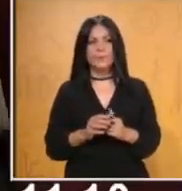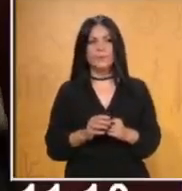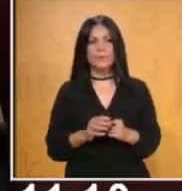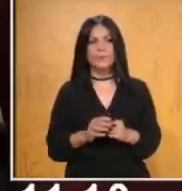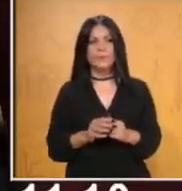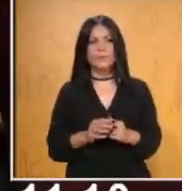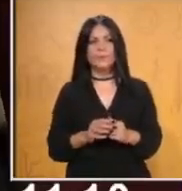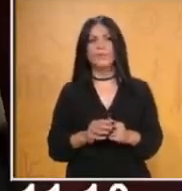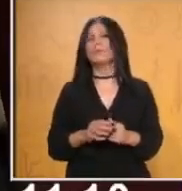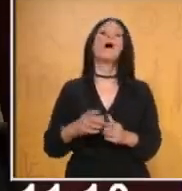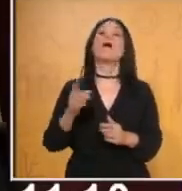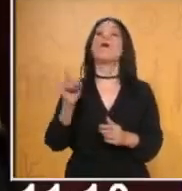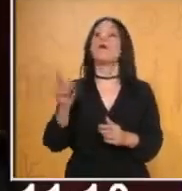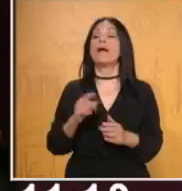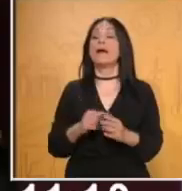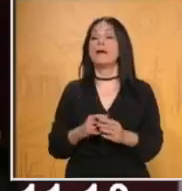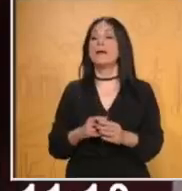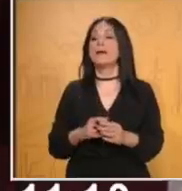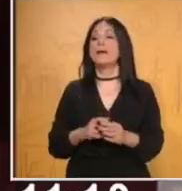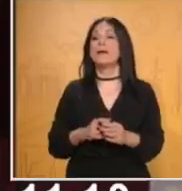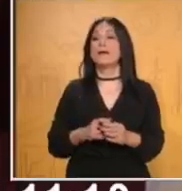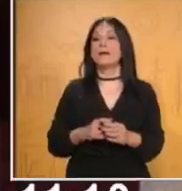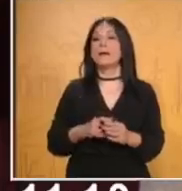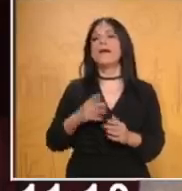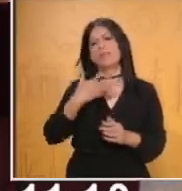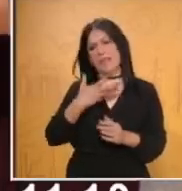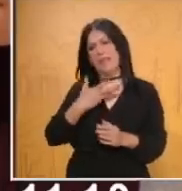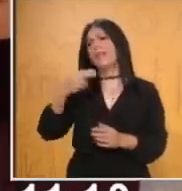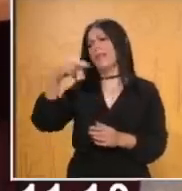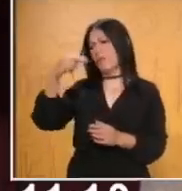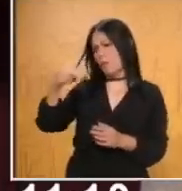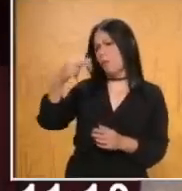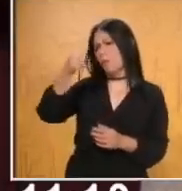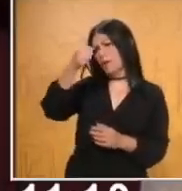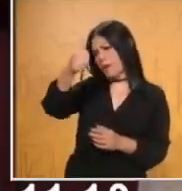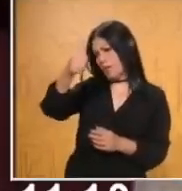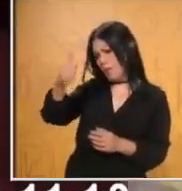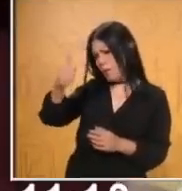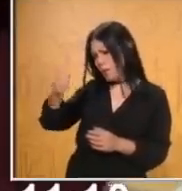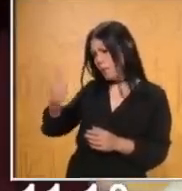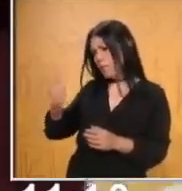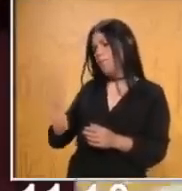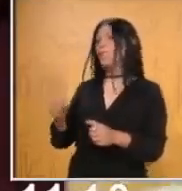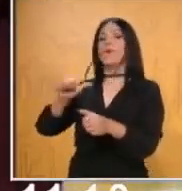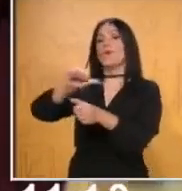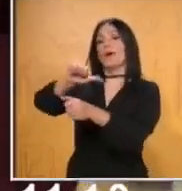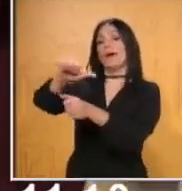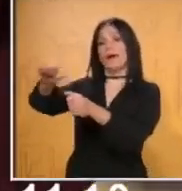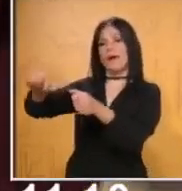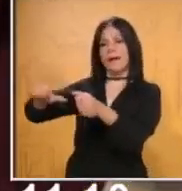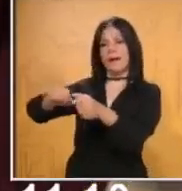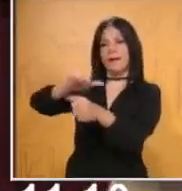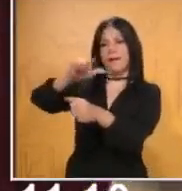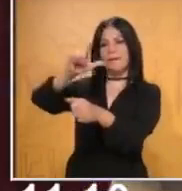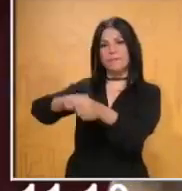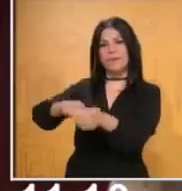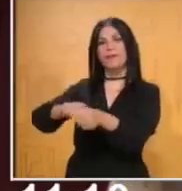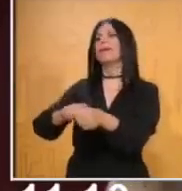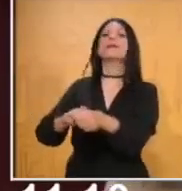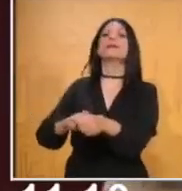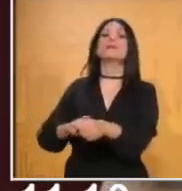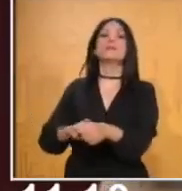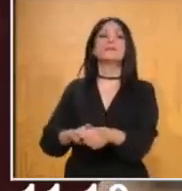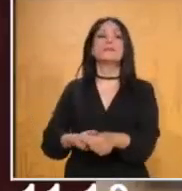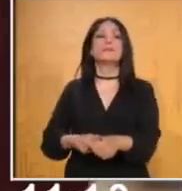teníamos. Te pedimos que dentro de la figura pusieras los nombres. En este caso, en la parte superior te iba a quedar